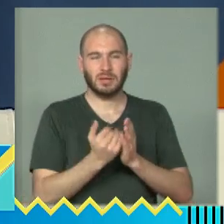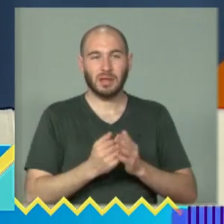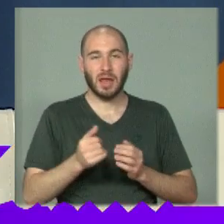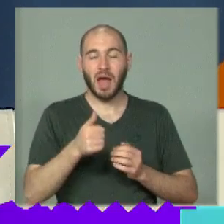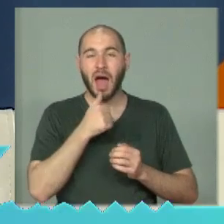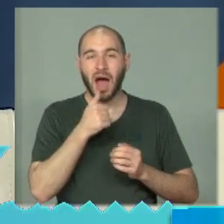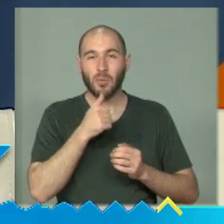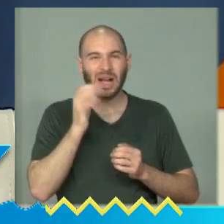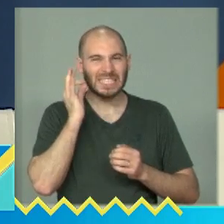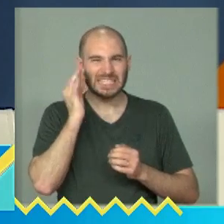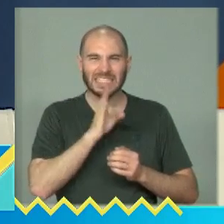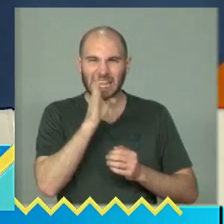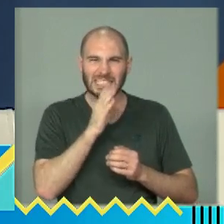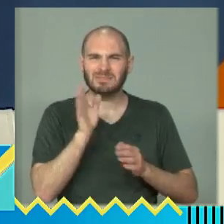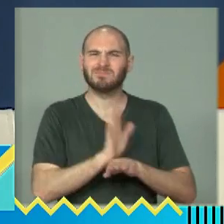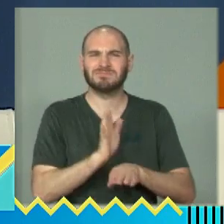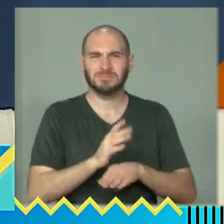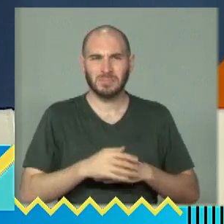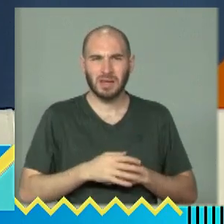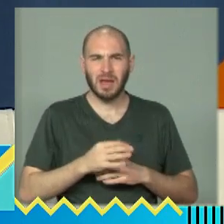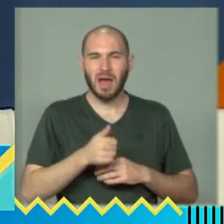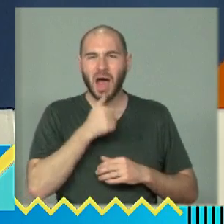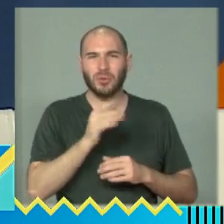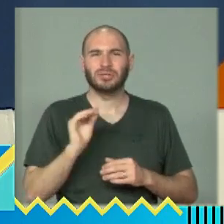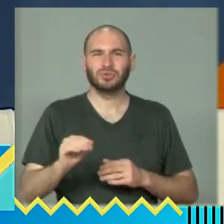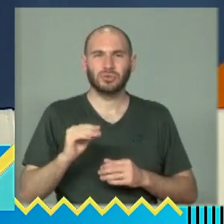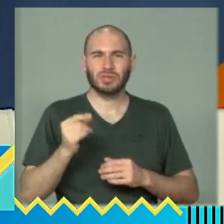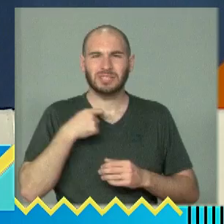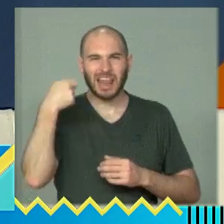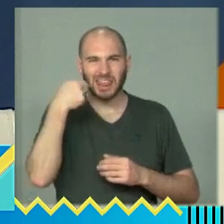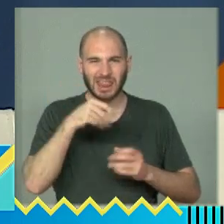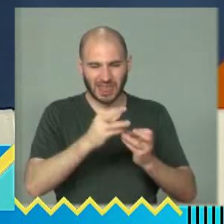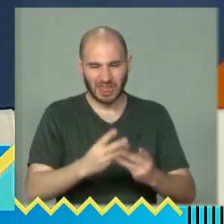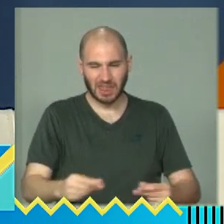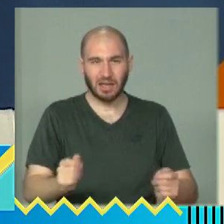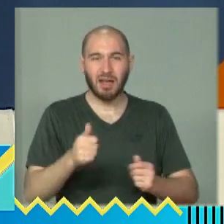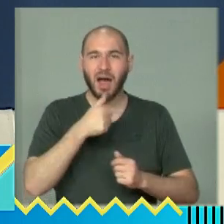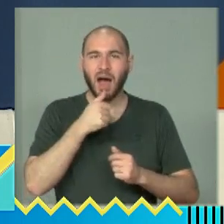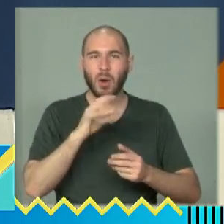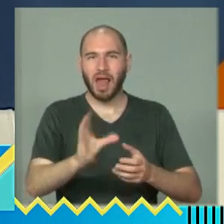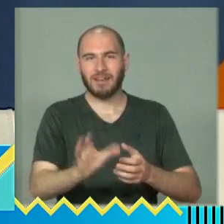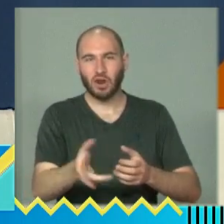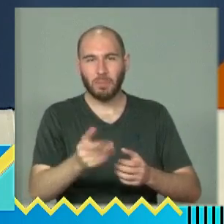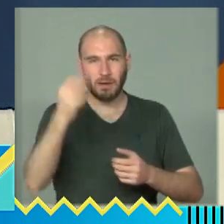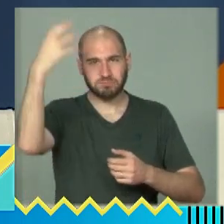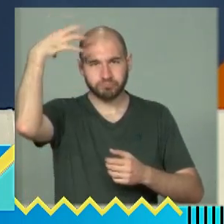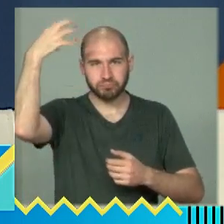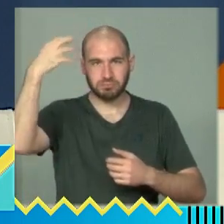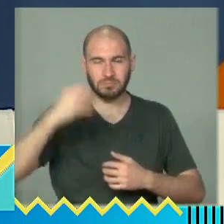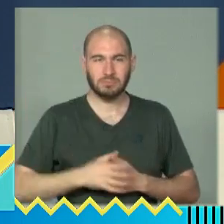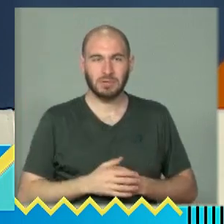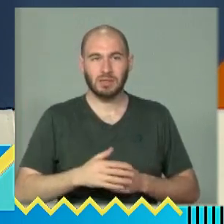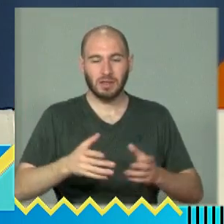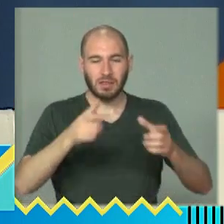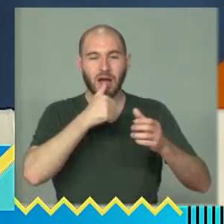las aguas grises, que serían el agua de desecho que queda cuando nos lavamos los dientes, el agua de lavarropas, cuando nos duchamos, que vaya